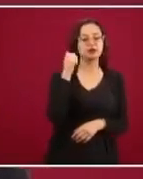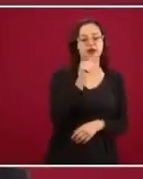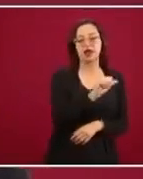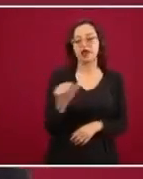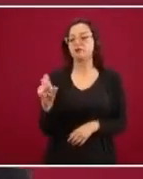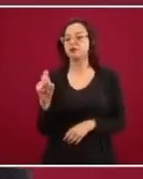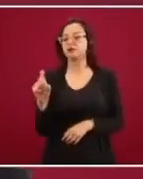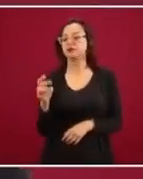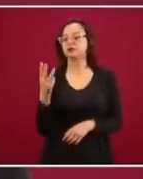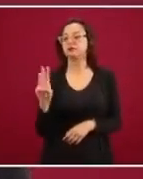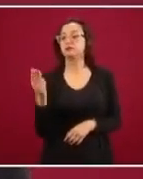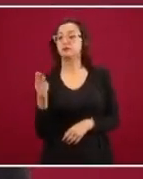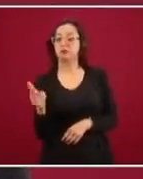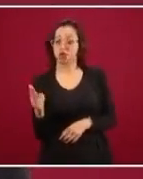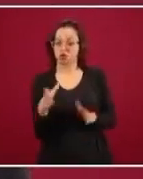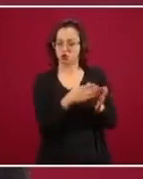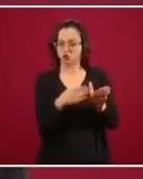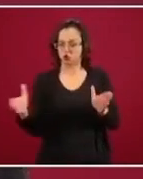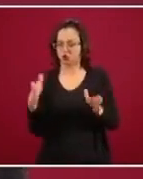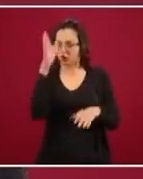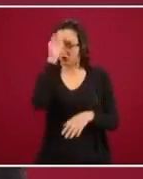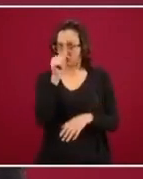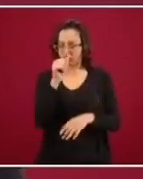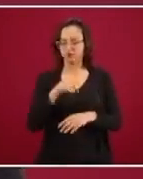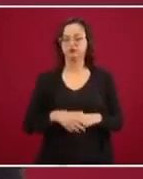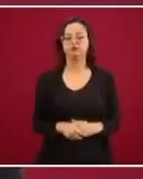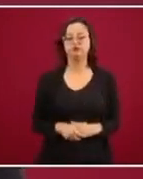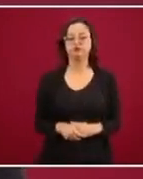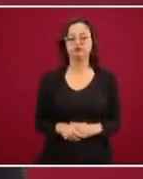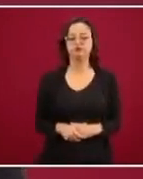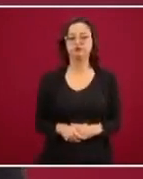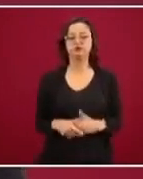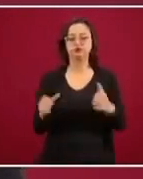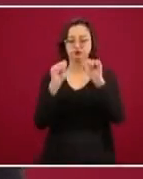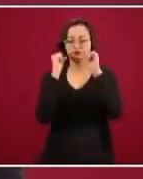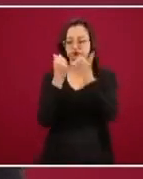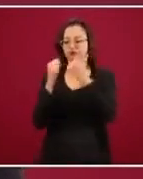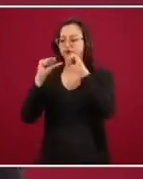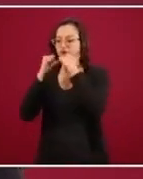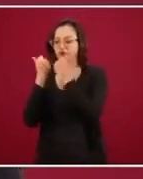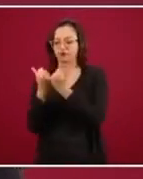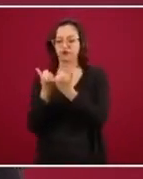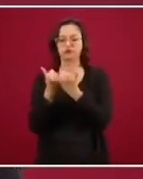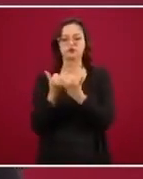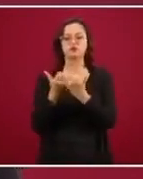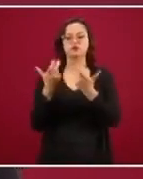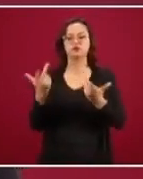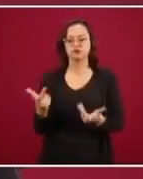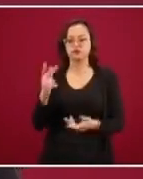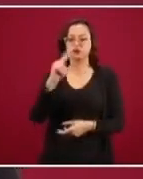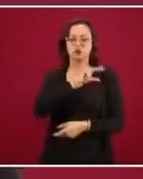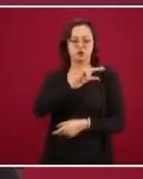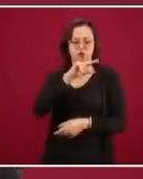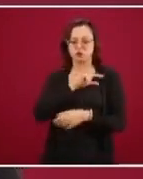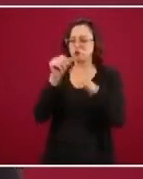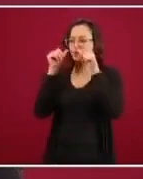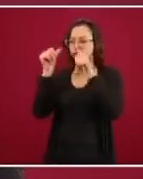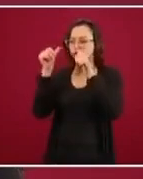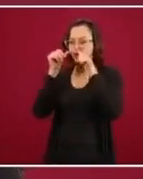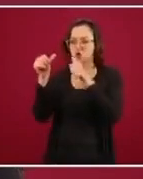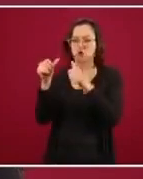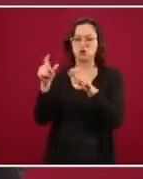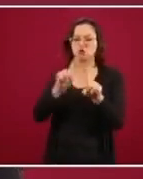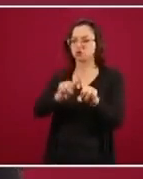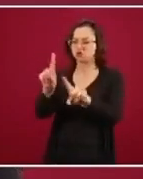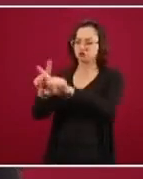en todos los hospitales miembros de ambas asociaciones seguiremos brindando la atención a los pacientes del sector privado con todo tipo